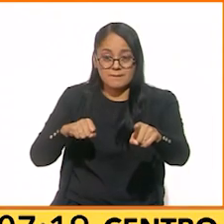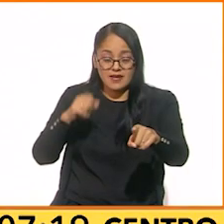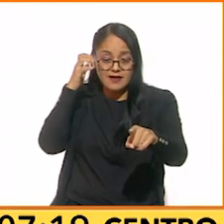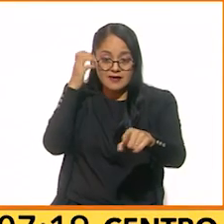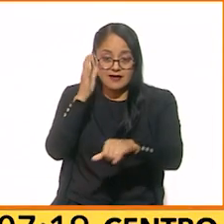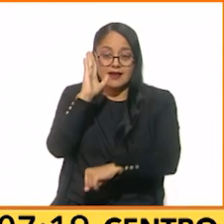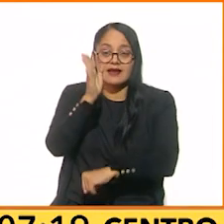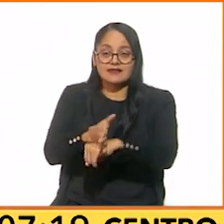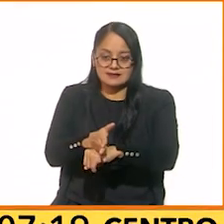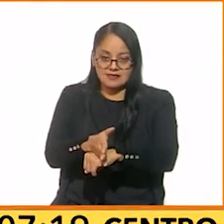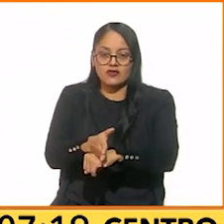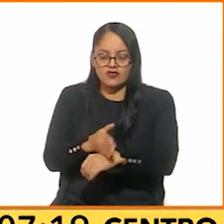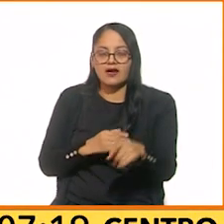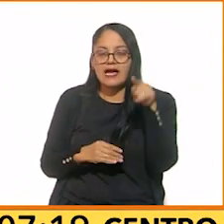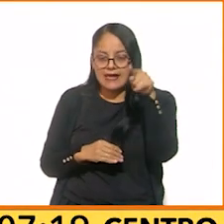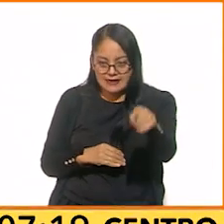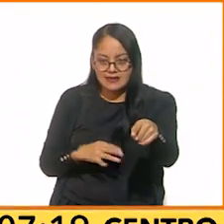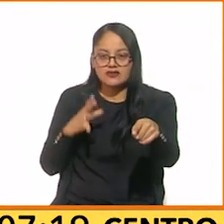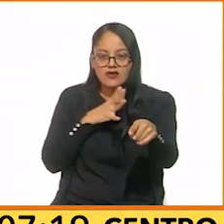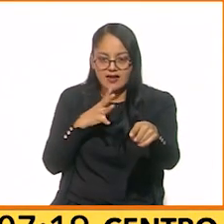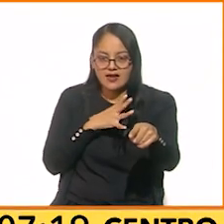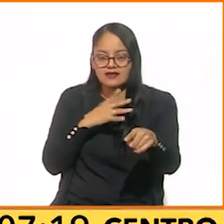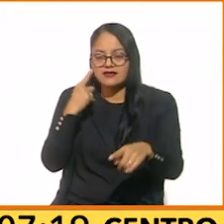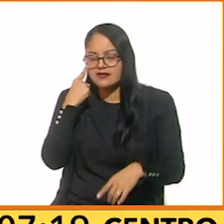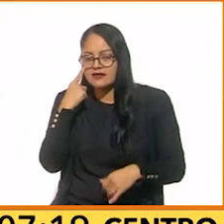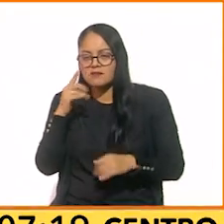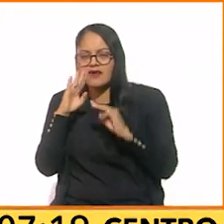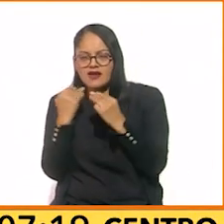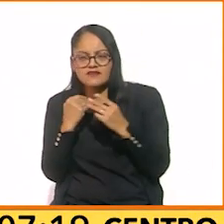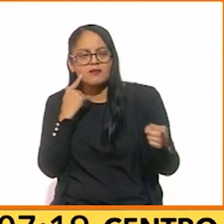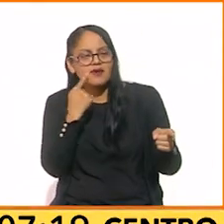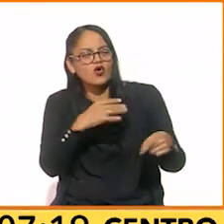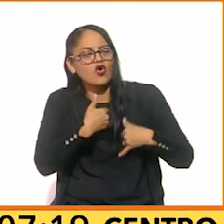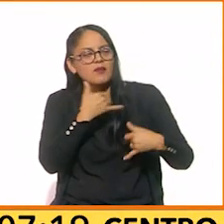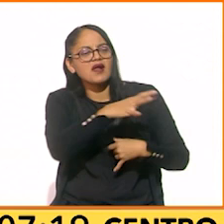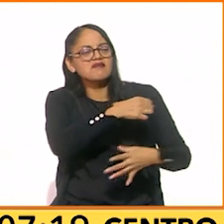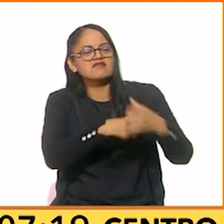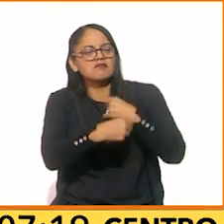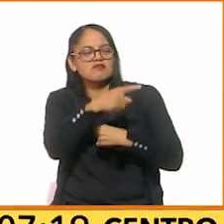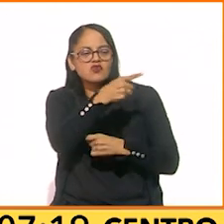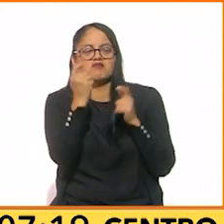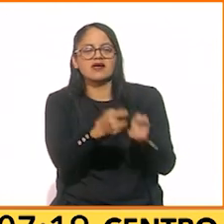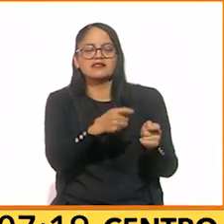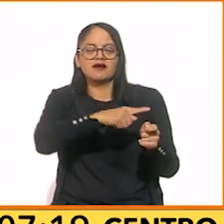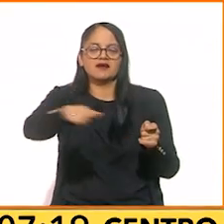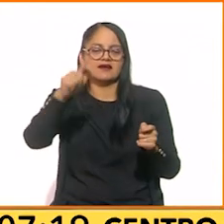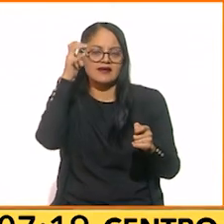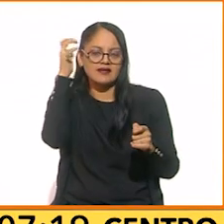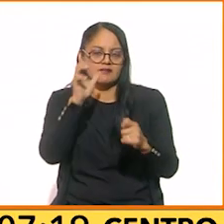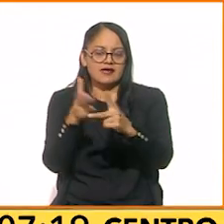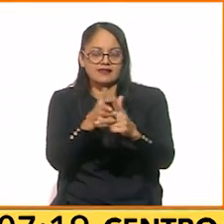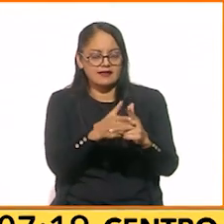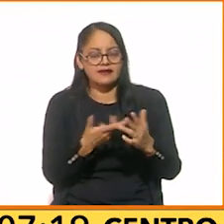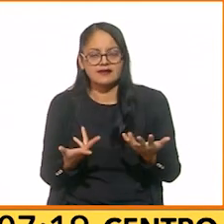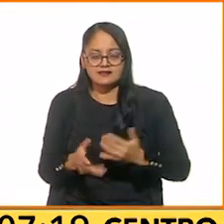encontrando en ellos literalmente carne de cañón para sus crímenes. En esta misma prevención, en ese sentido